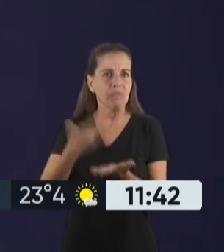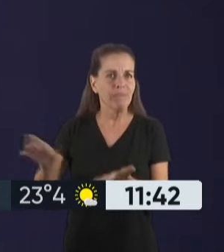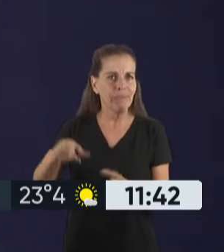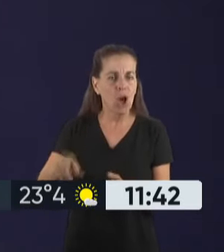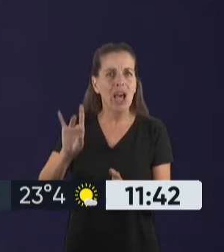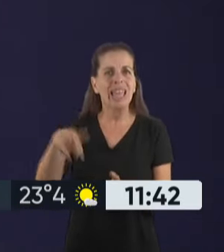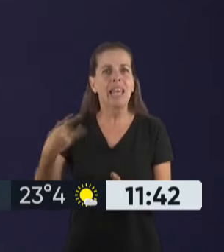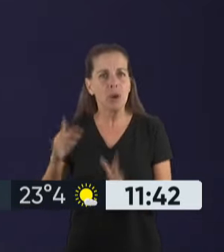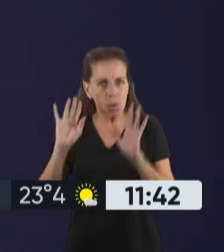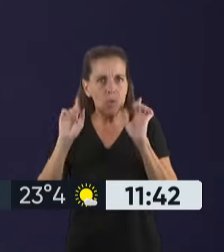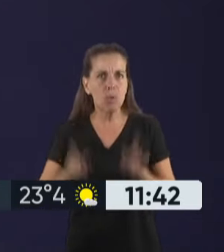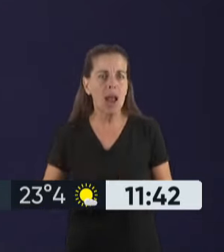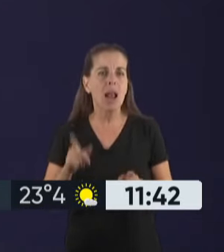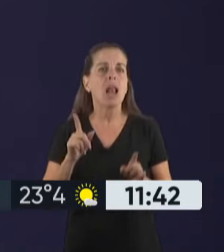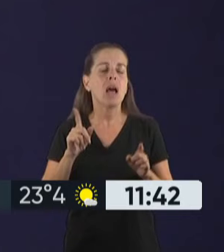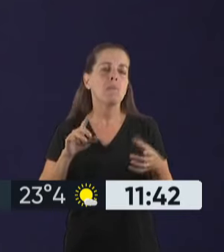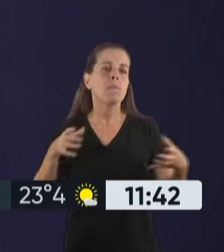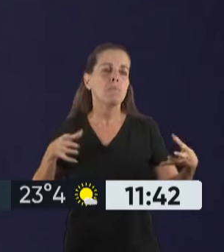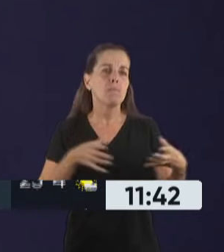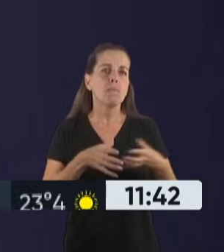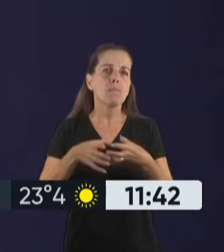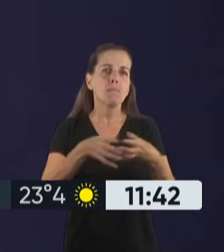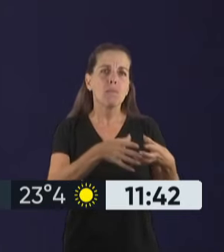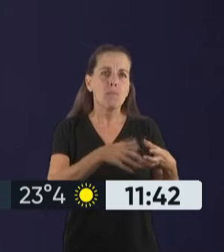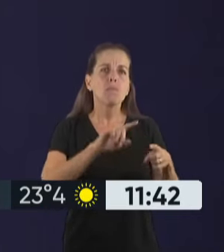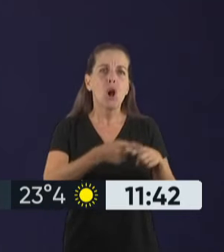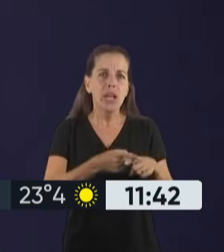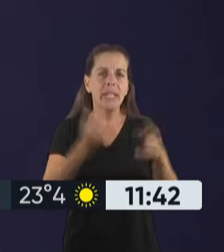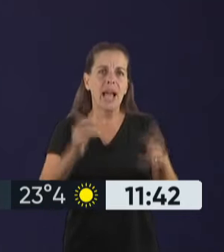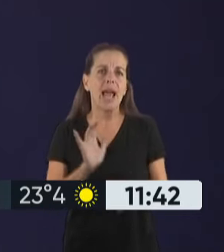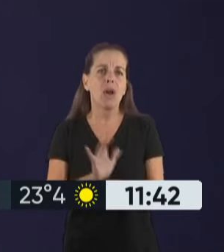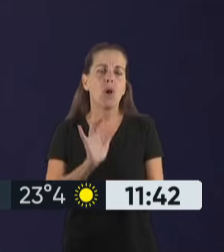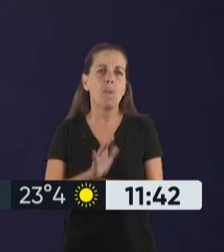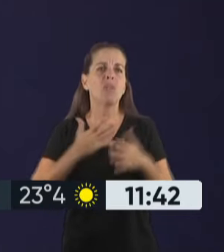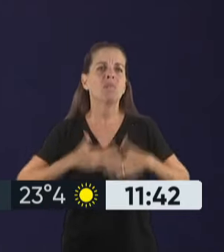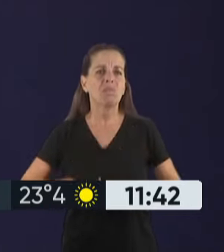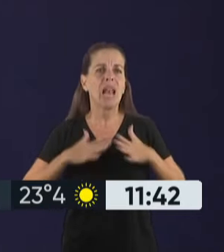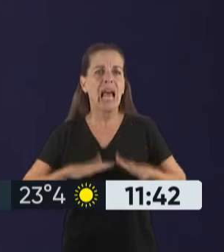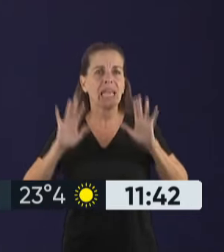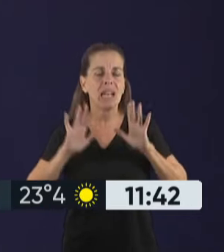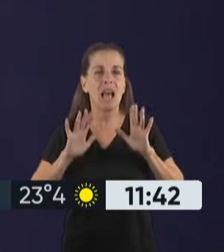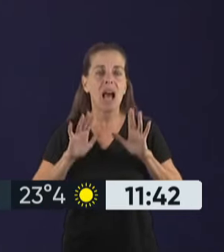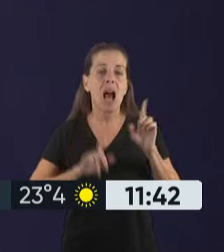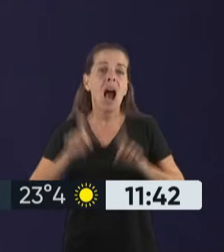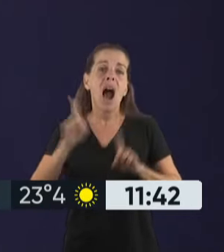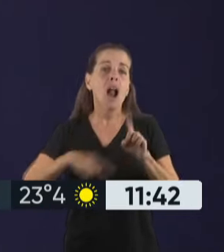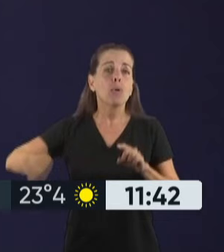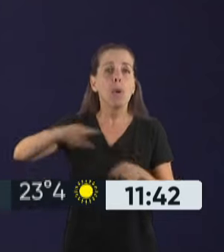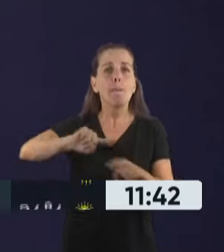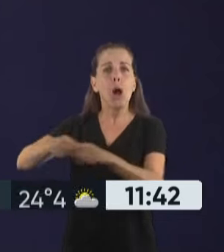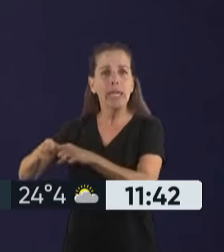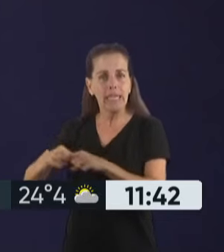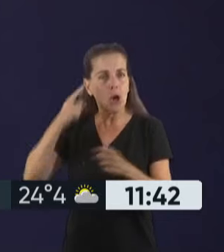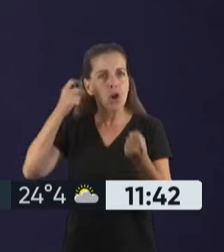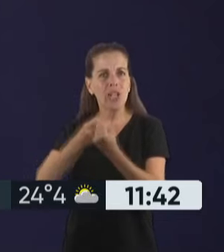la tranquilidad que hay un sector de la política que tal vez no no comparte todos nuestras nuestras